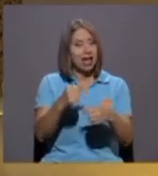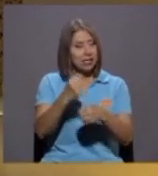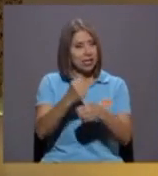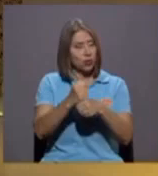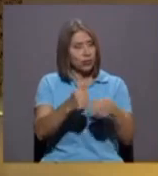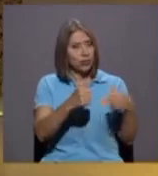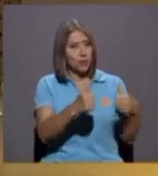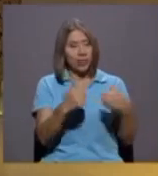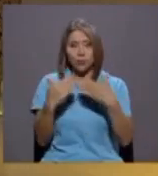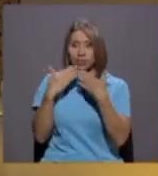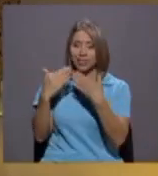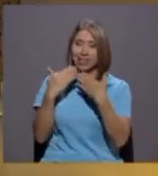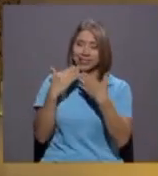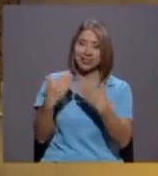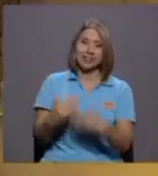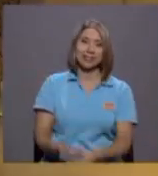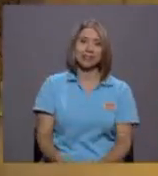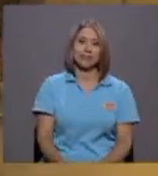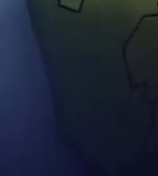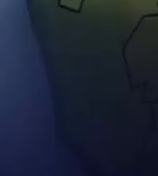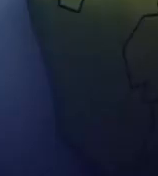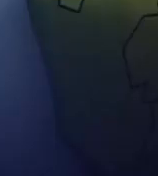que ustedes hacen. Muchas gracias.